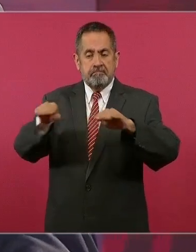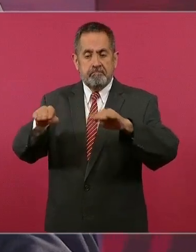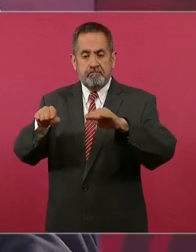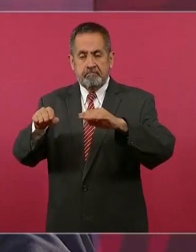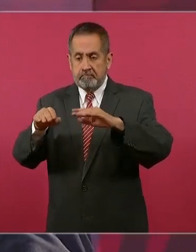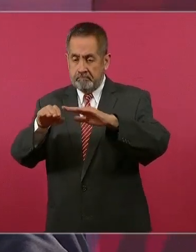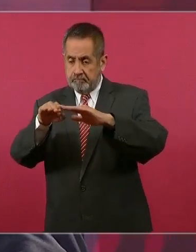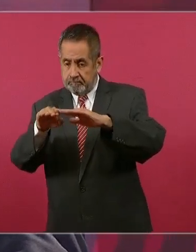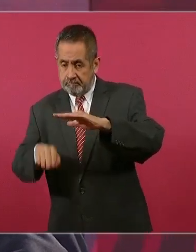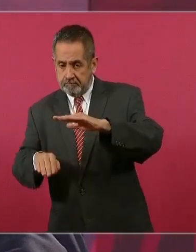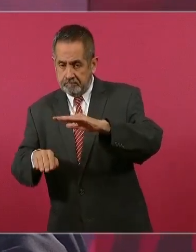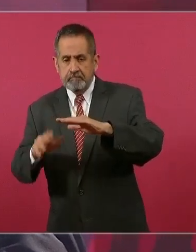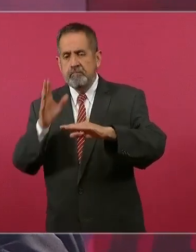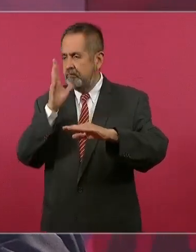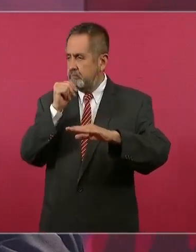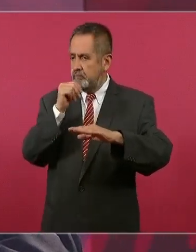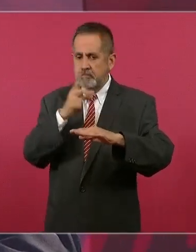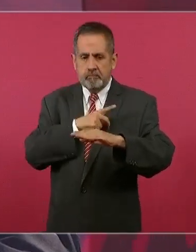de